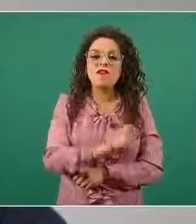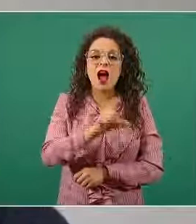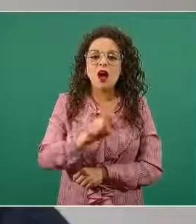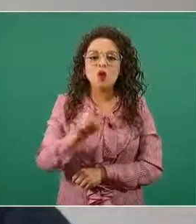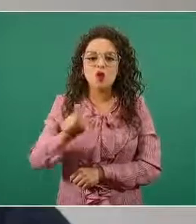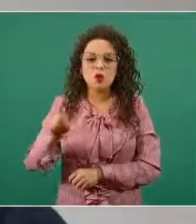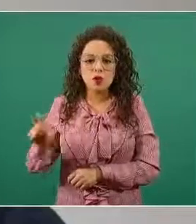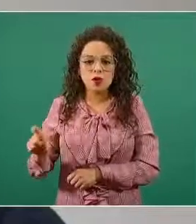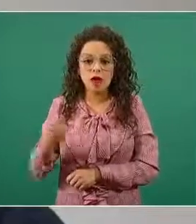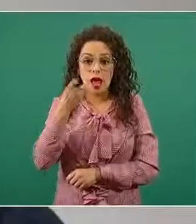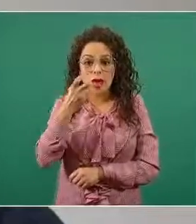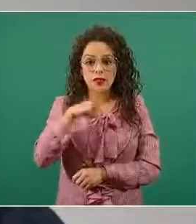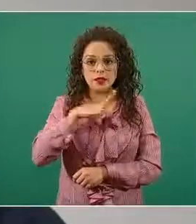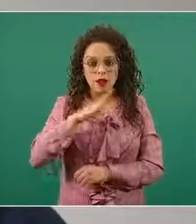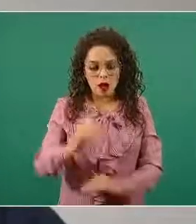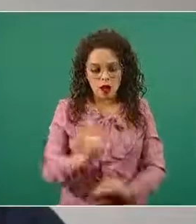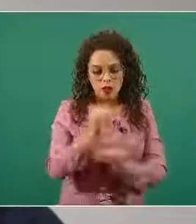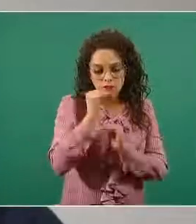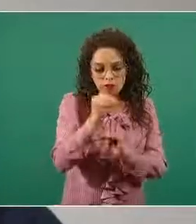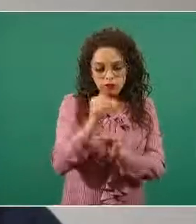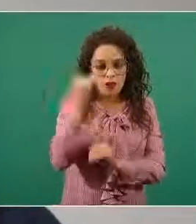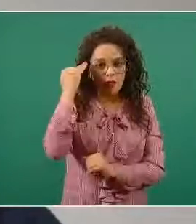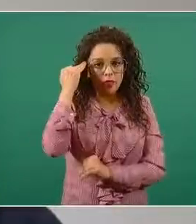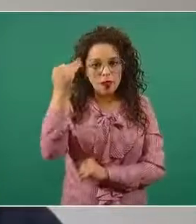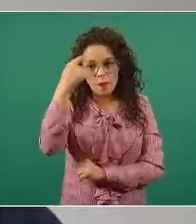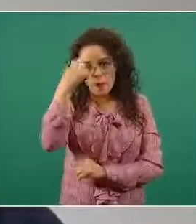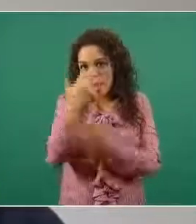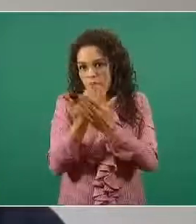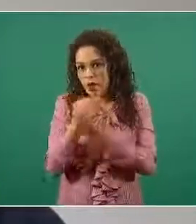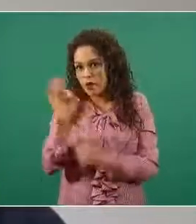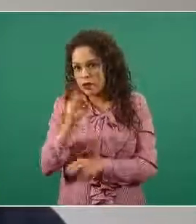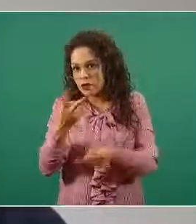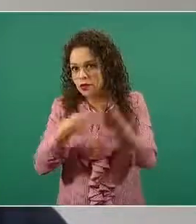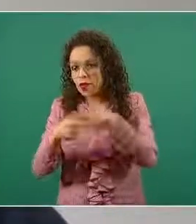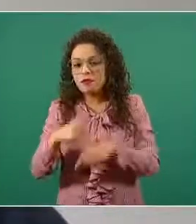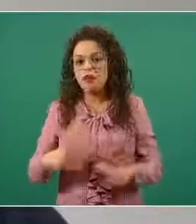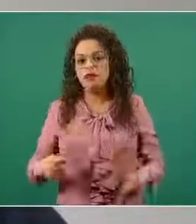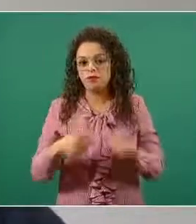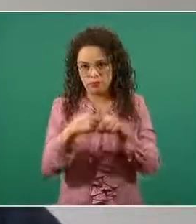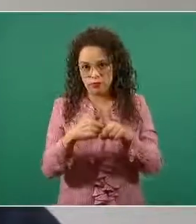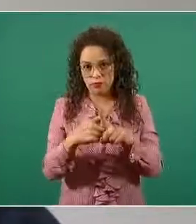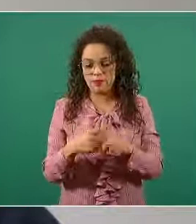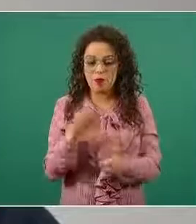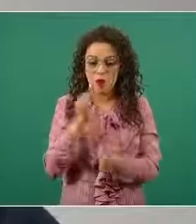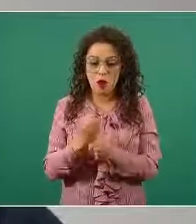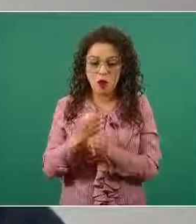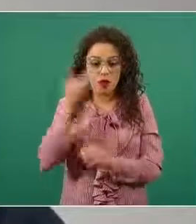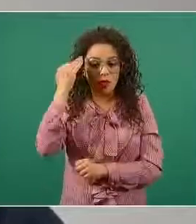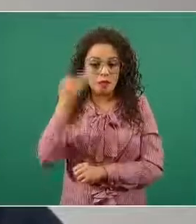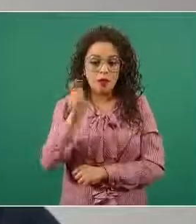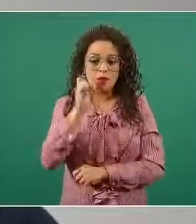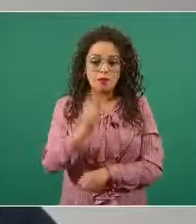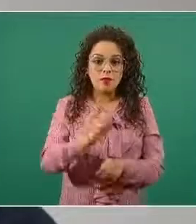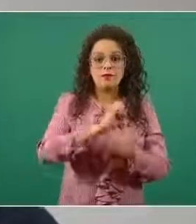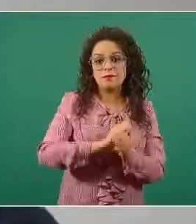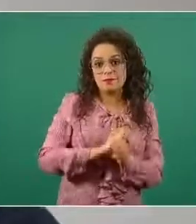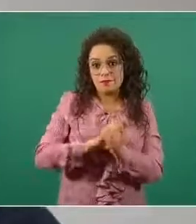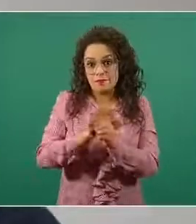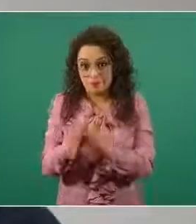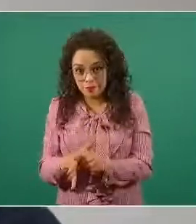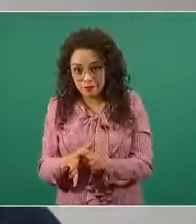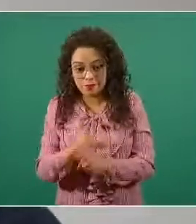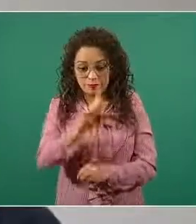que se marca para la ocurrencia del mismo, dado que estamos obviamente en el marco de la COVID-19 y hablando de las vacunas contra el